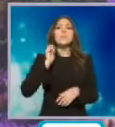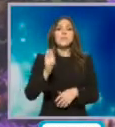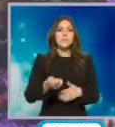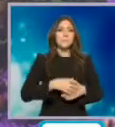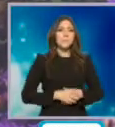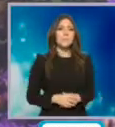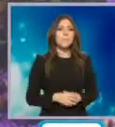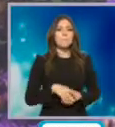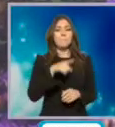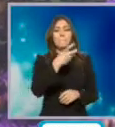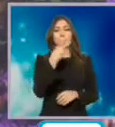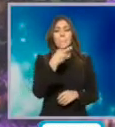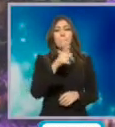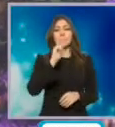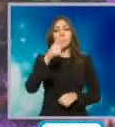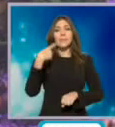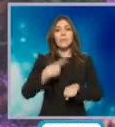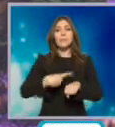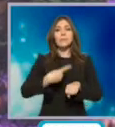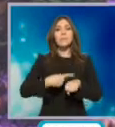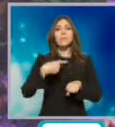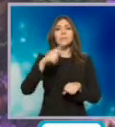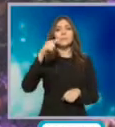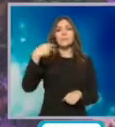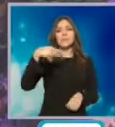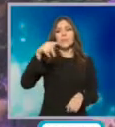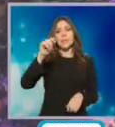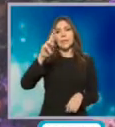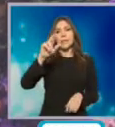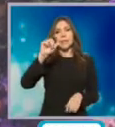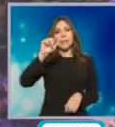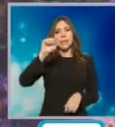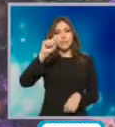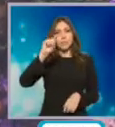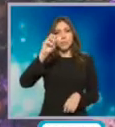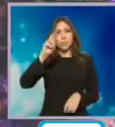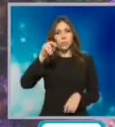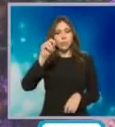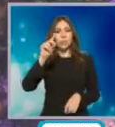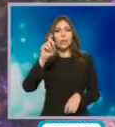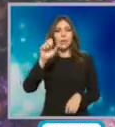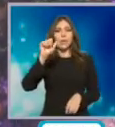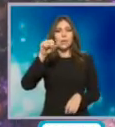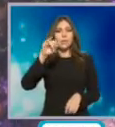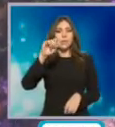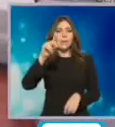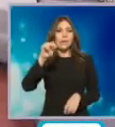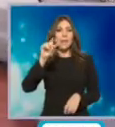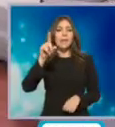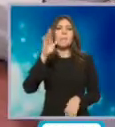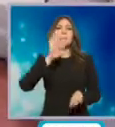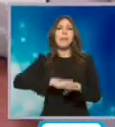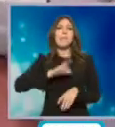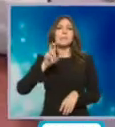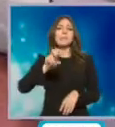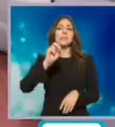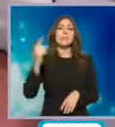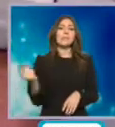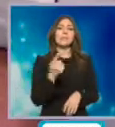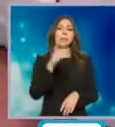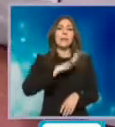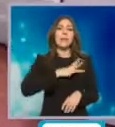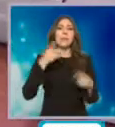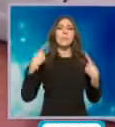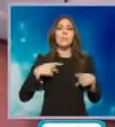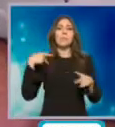trastornos de ansiedad más frecuentes y de los que más nos encontramos en consulta, ¿no? Y eso cuando, bueno, muchas veces